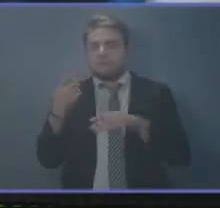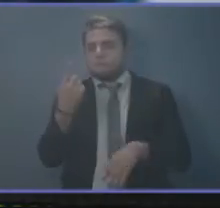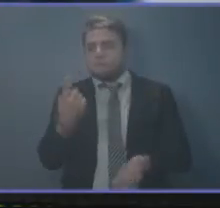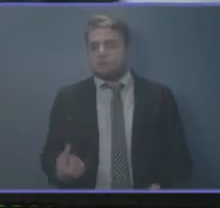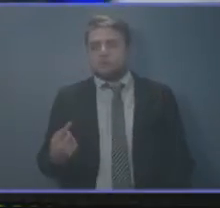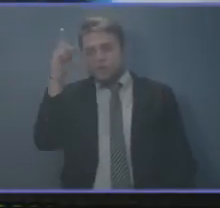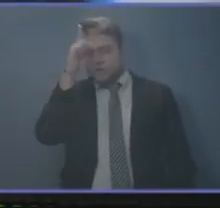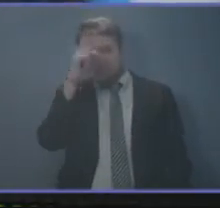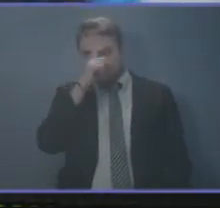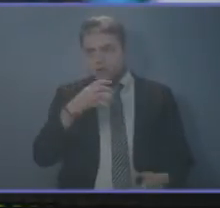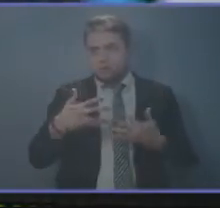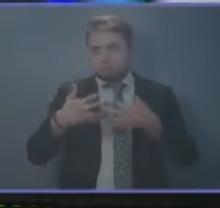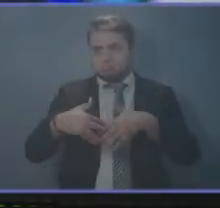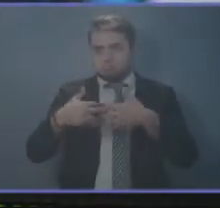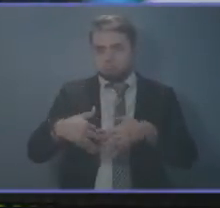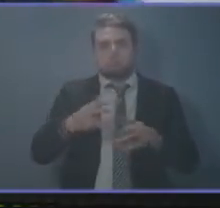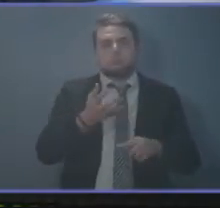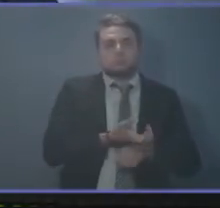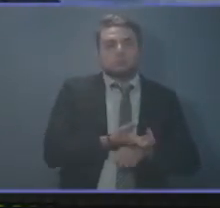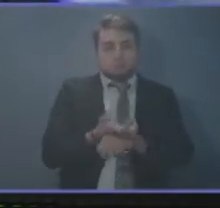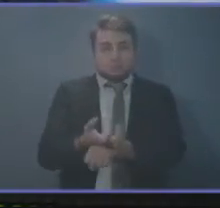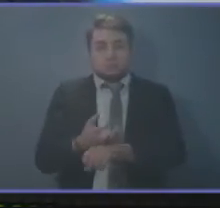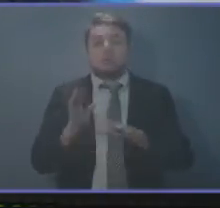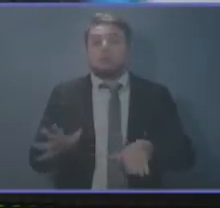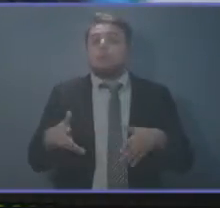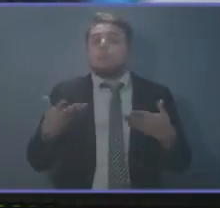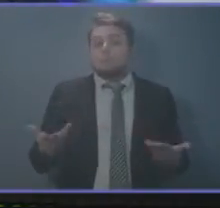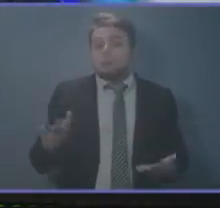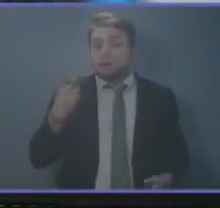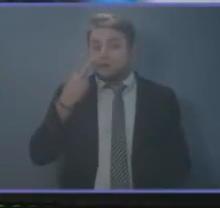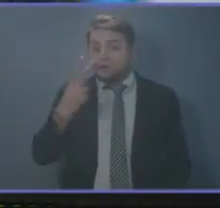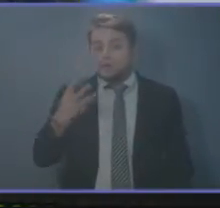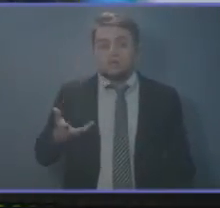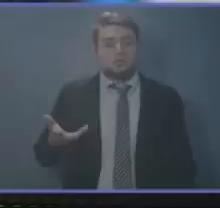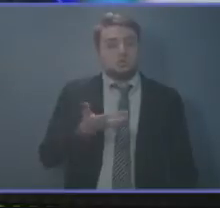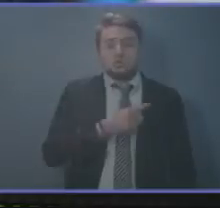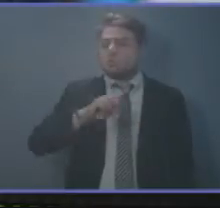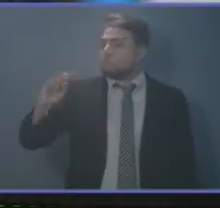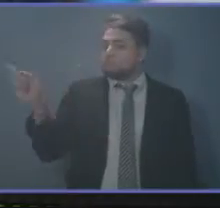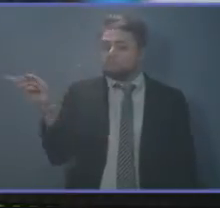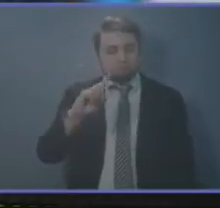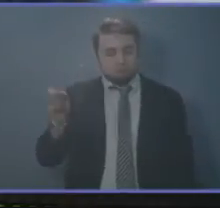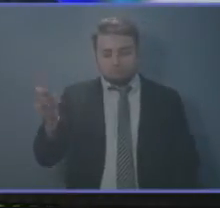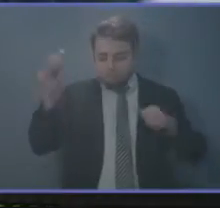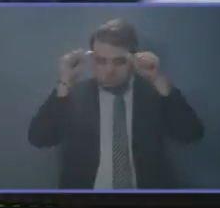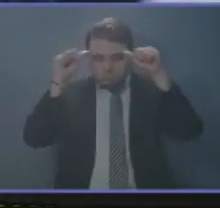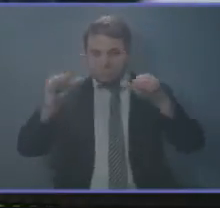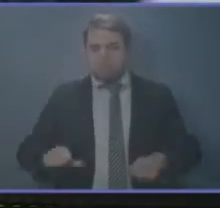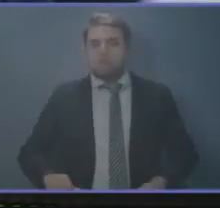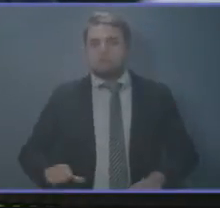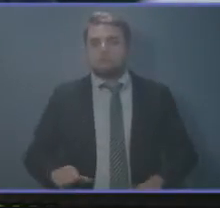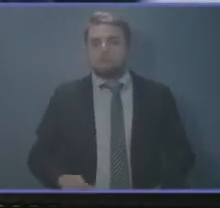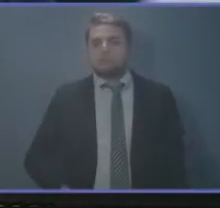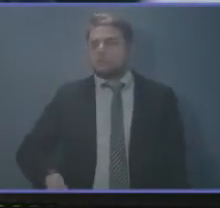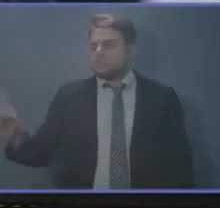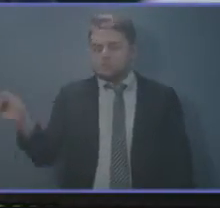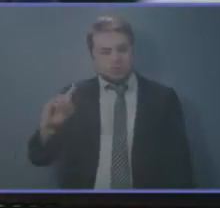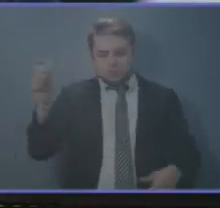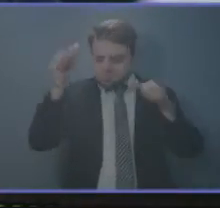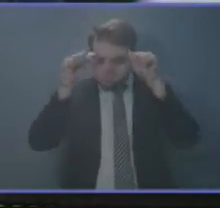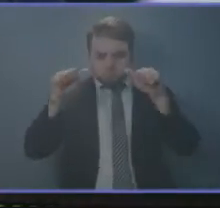transporte ha sido para cabildear que no aprobemos este dictamen. Que no aprobemos este